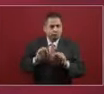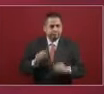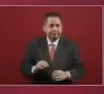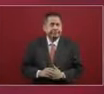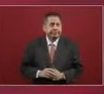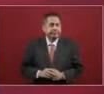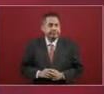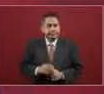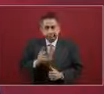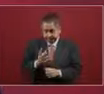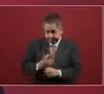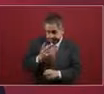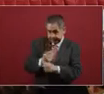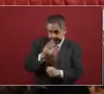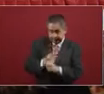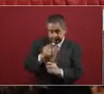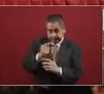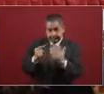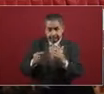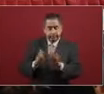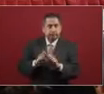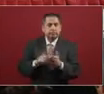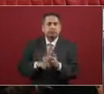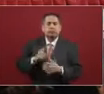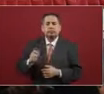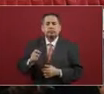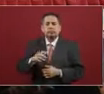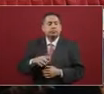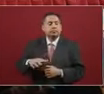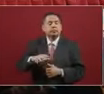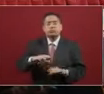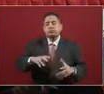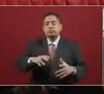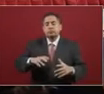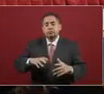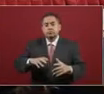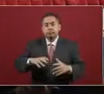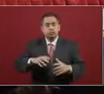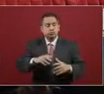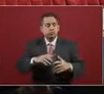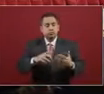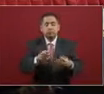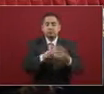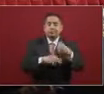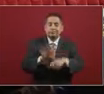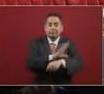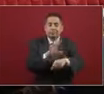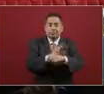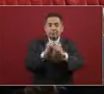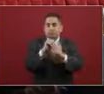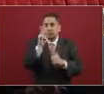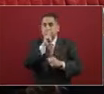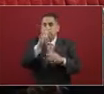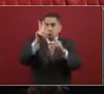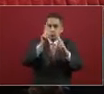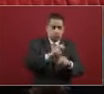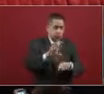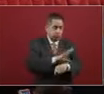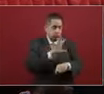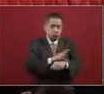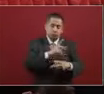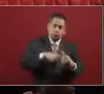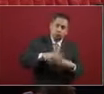la rehabilitación de una central eólica en el Istmo que tiene la Comisión